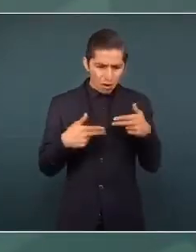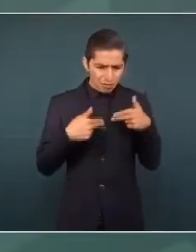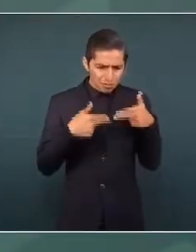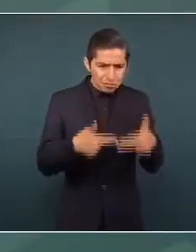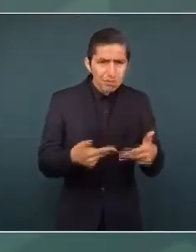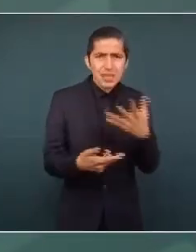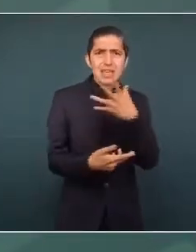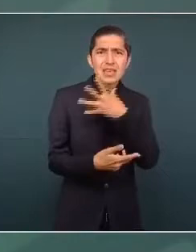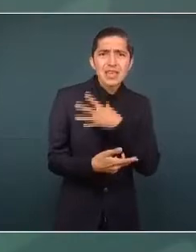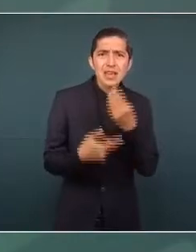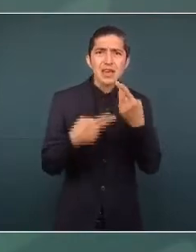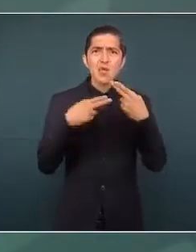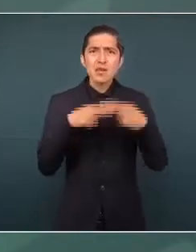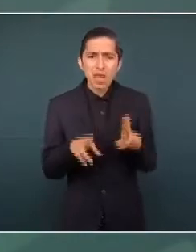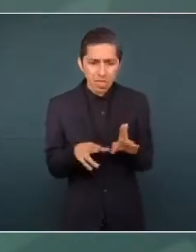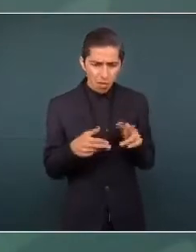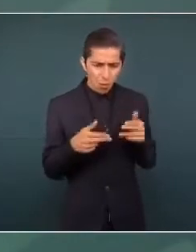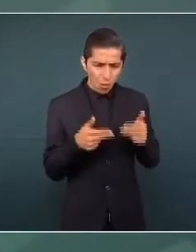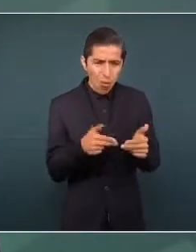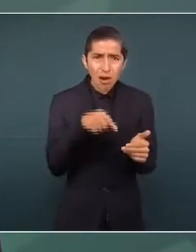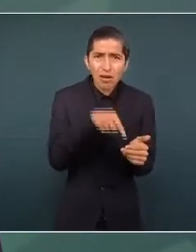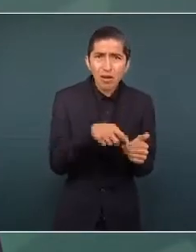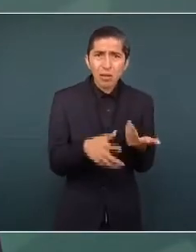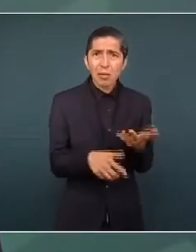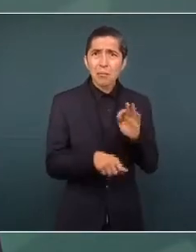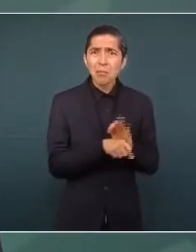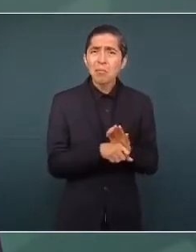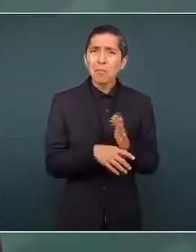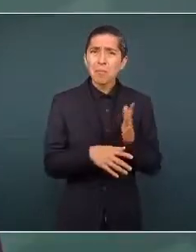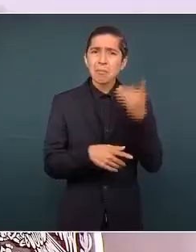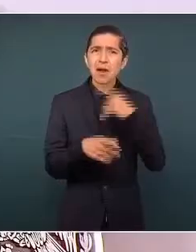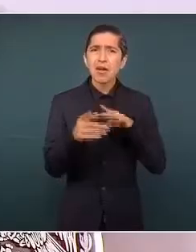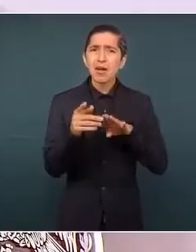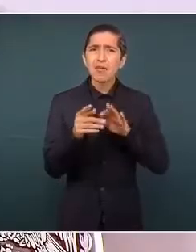nietos. Y sí vale la pena